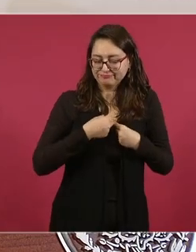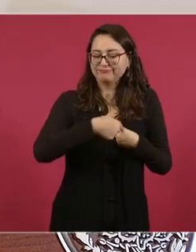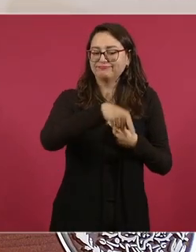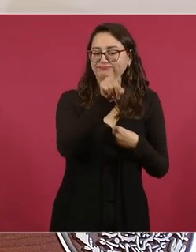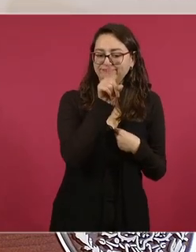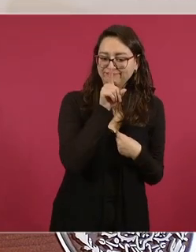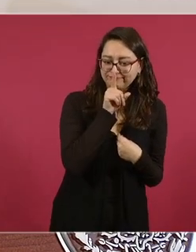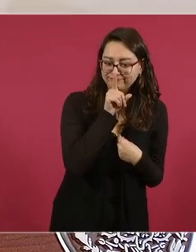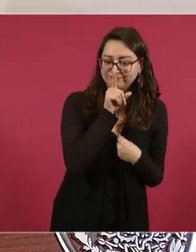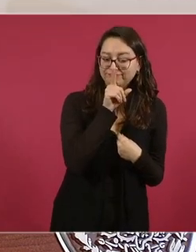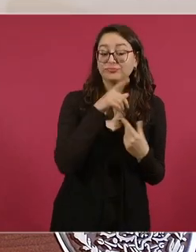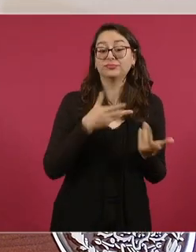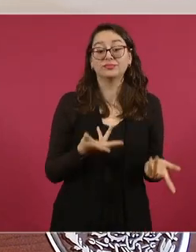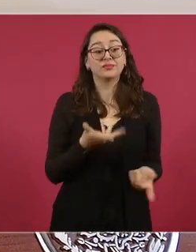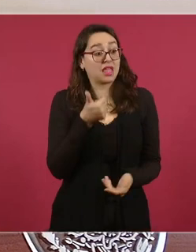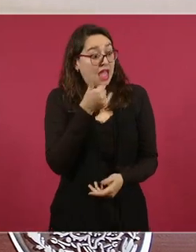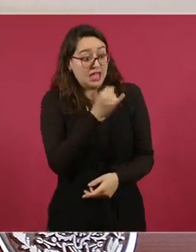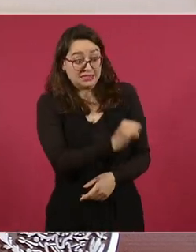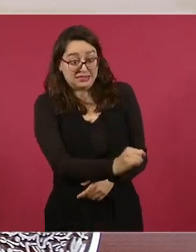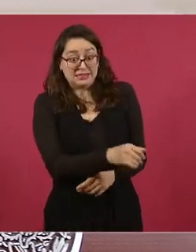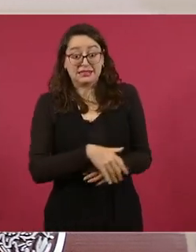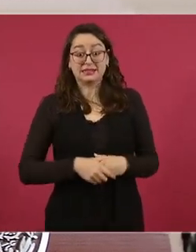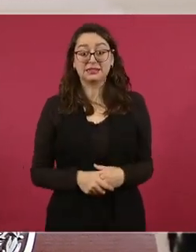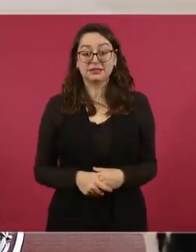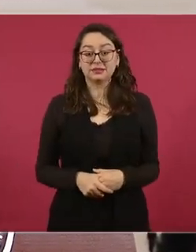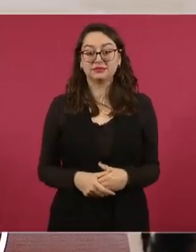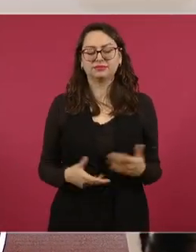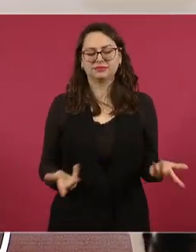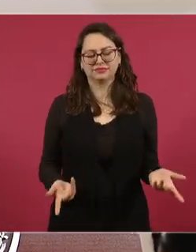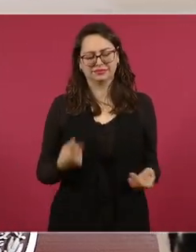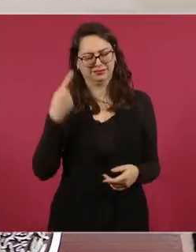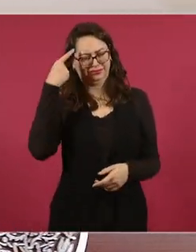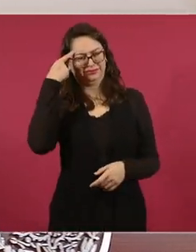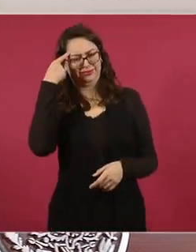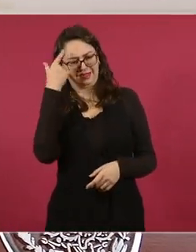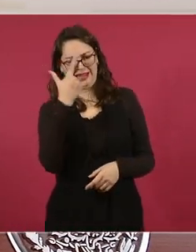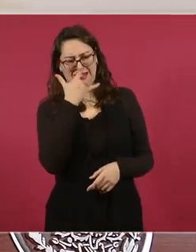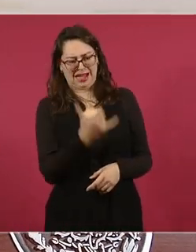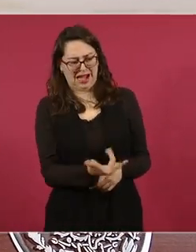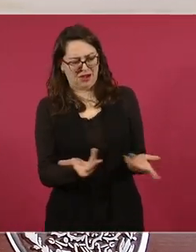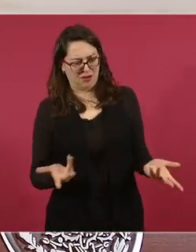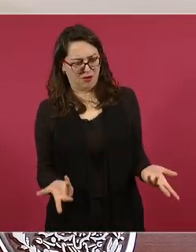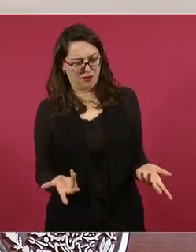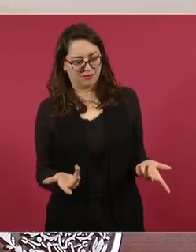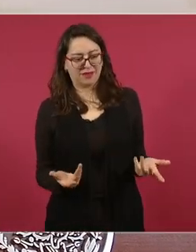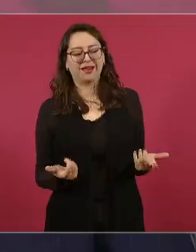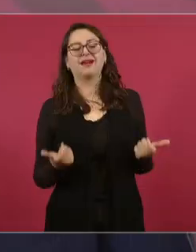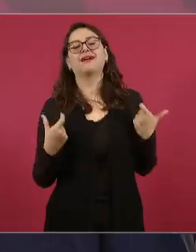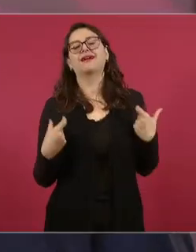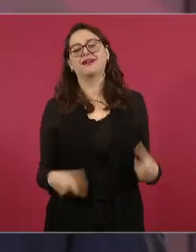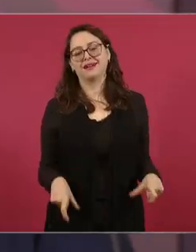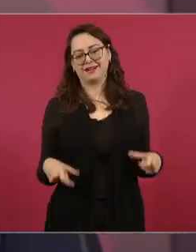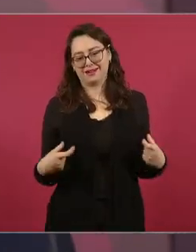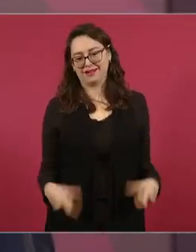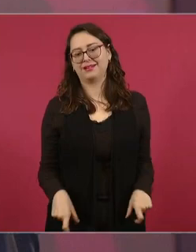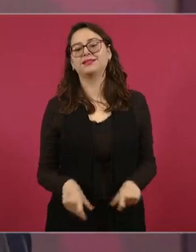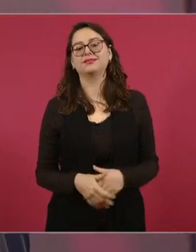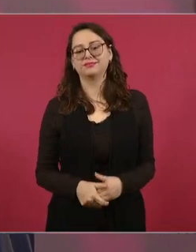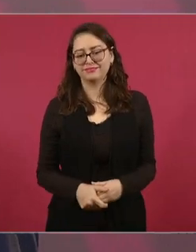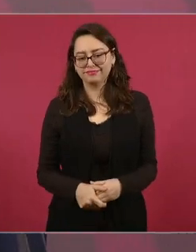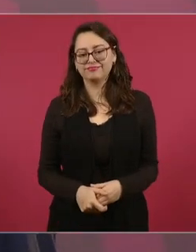Porque lo que no suena lógico suena metálico.